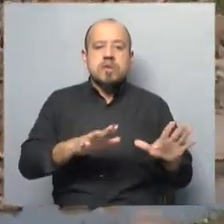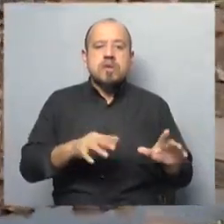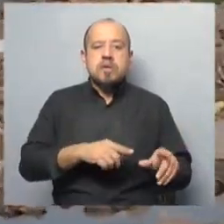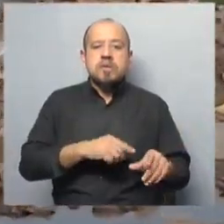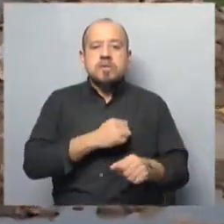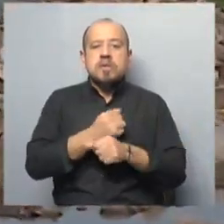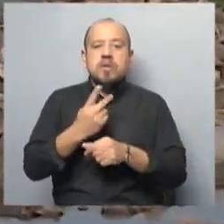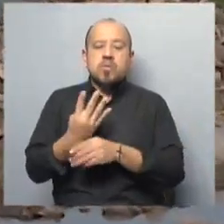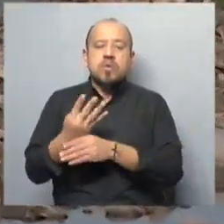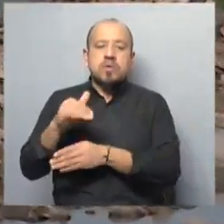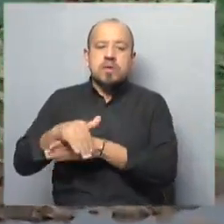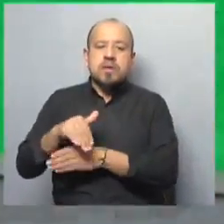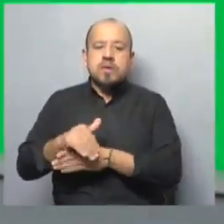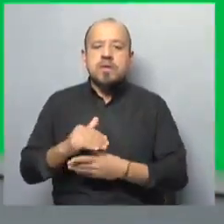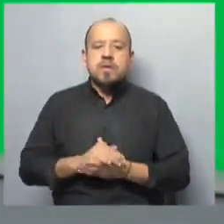16 horas.